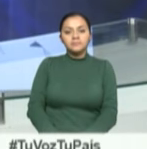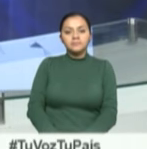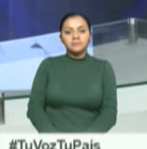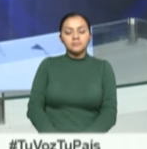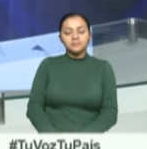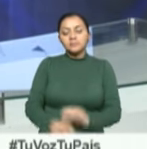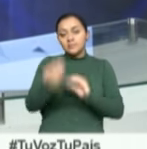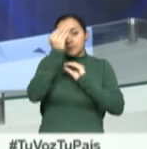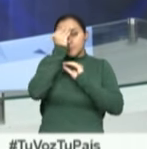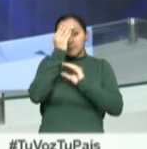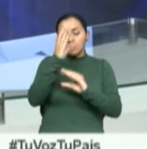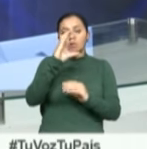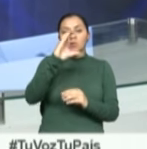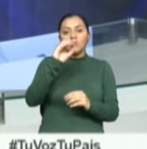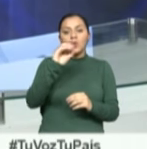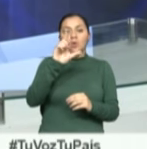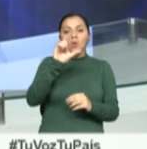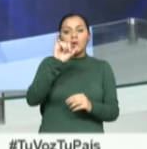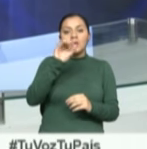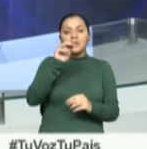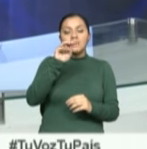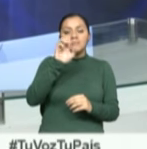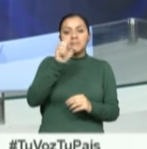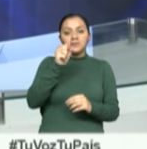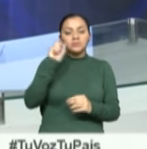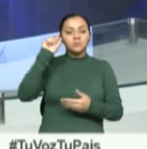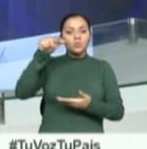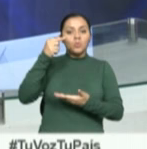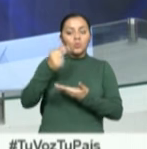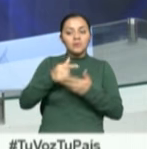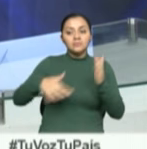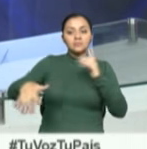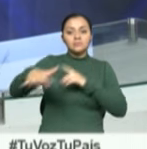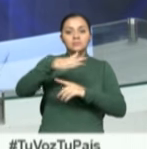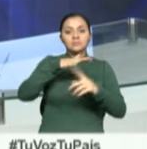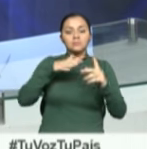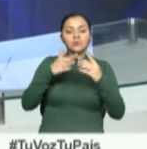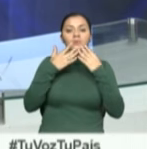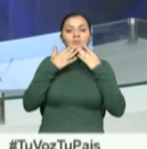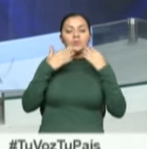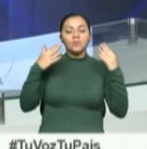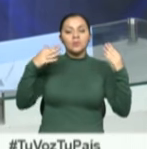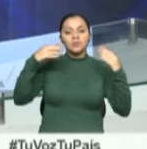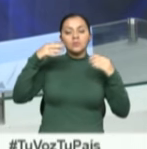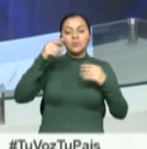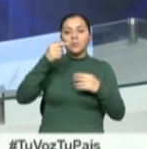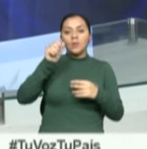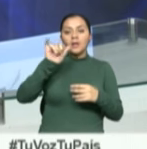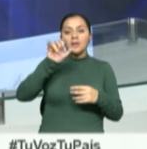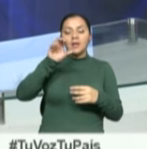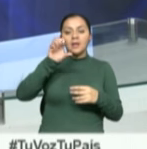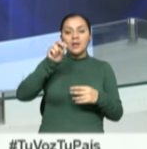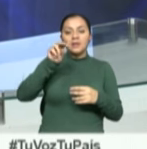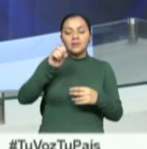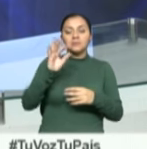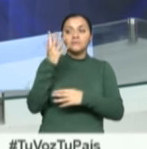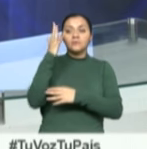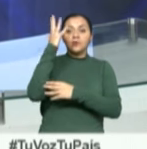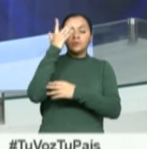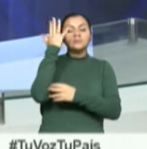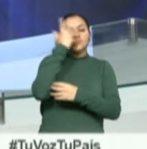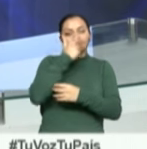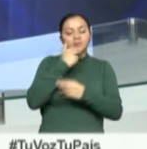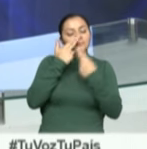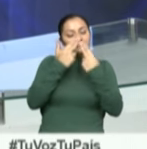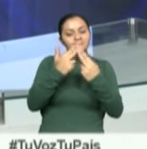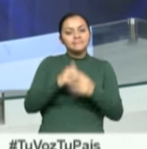le contamos que Colimes, en la provincia del Guayas, se tiñe de colores con el florecimiento de los guayacanes. Un espectáculo natural que no